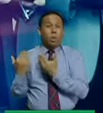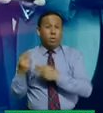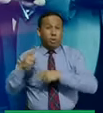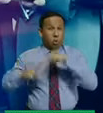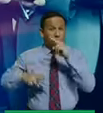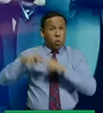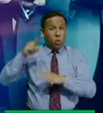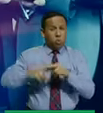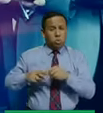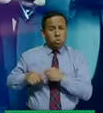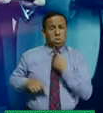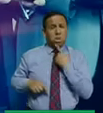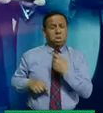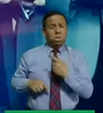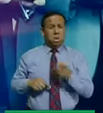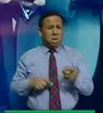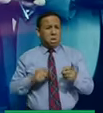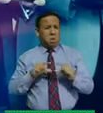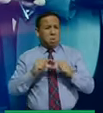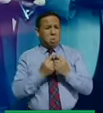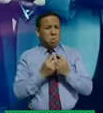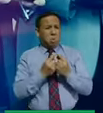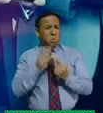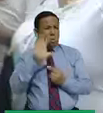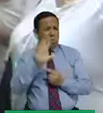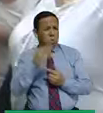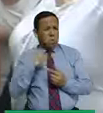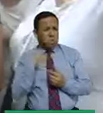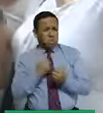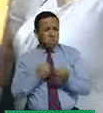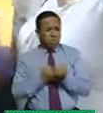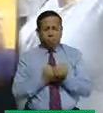condiciones frente al correísmo.